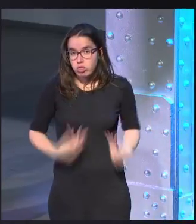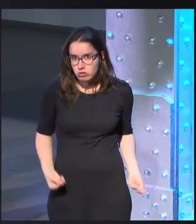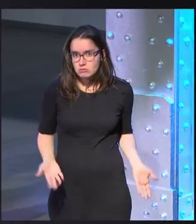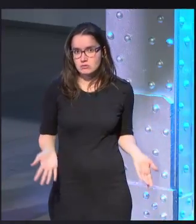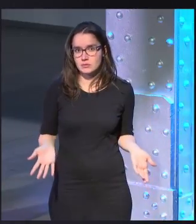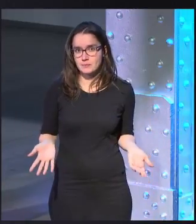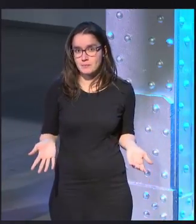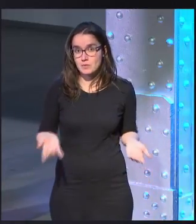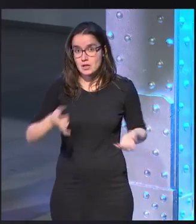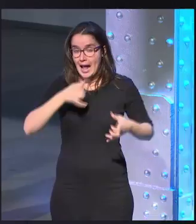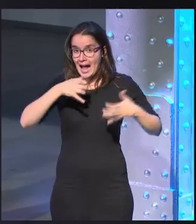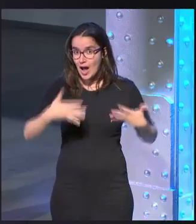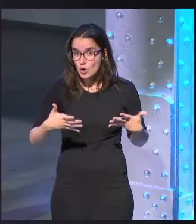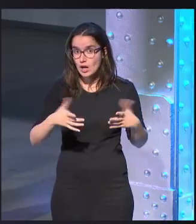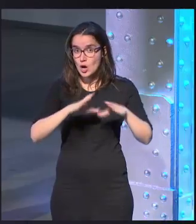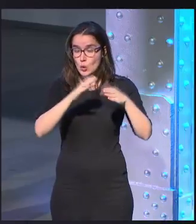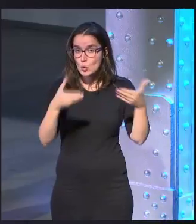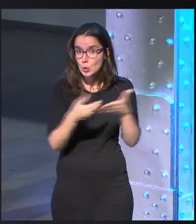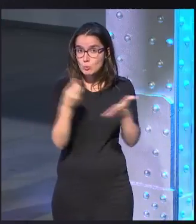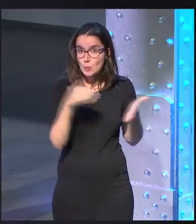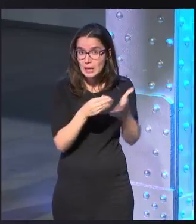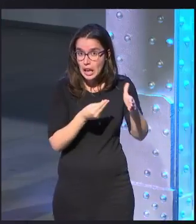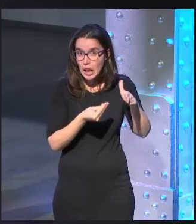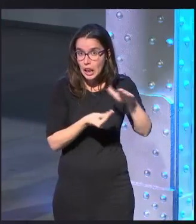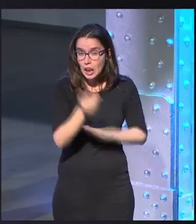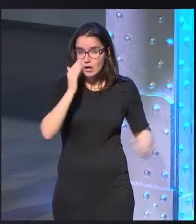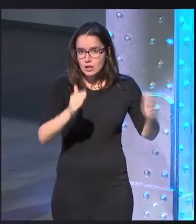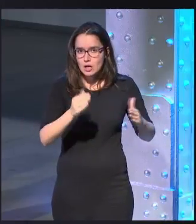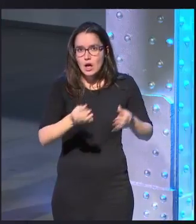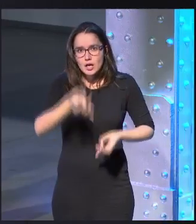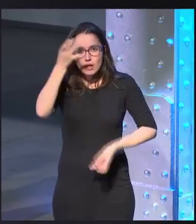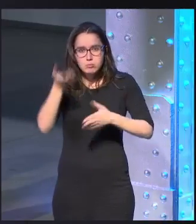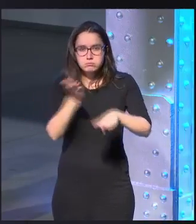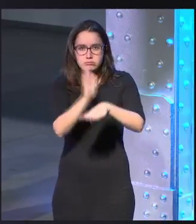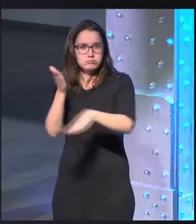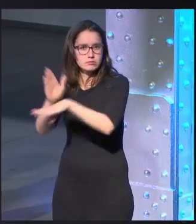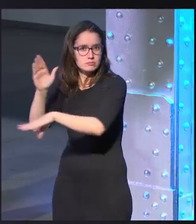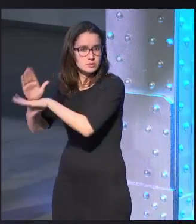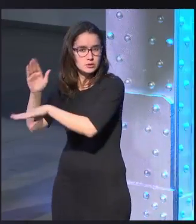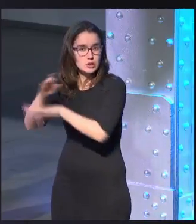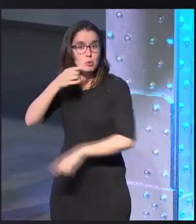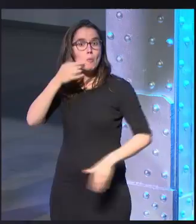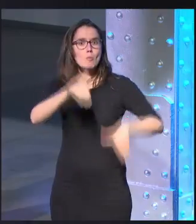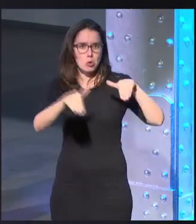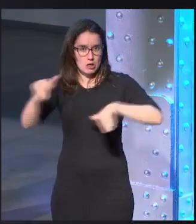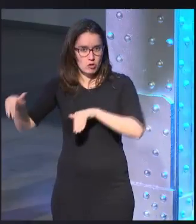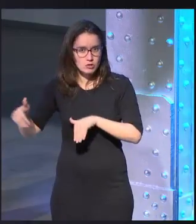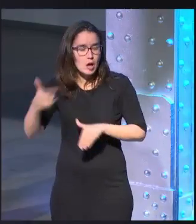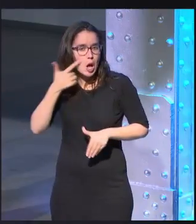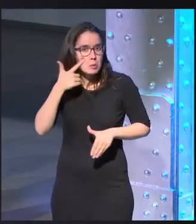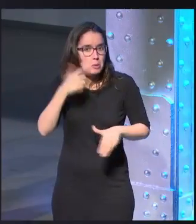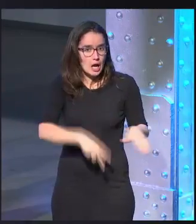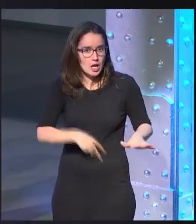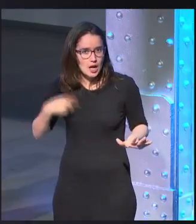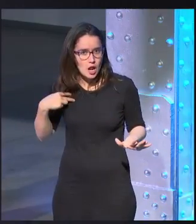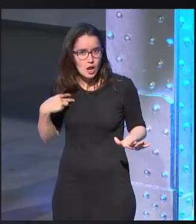frustración. Hoy los millennials presentan sus ideas, buenas o malas. Las someten a escrutinio.